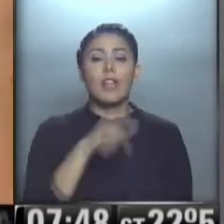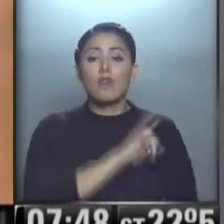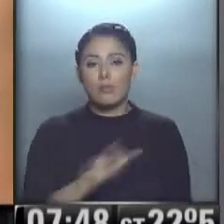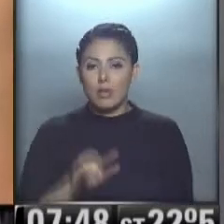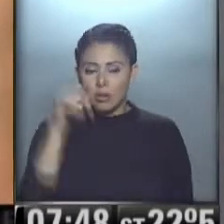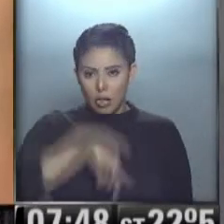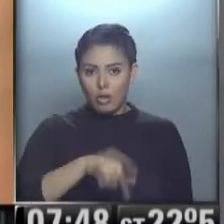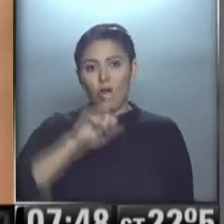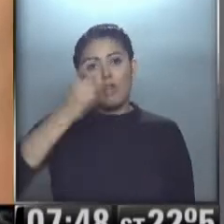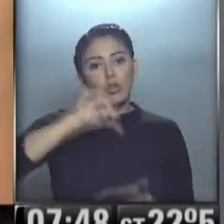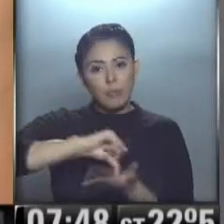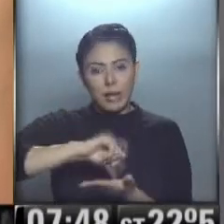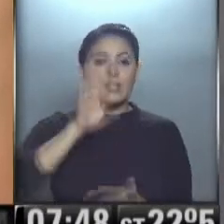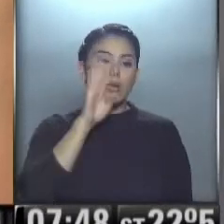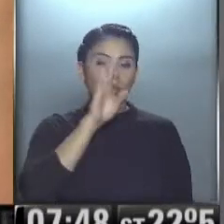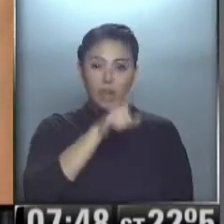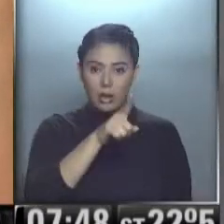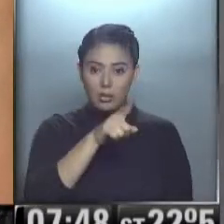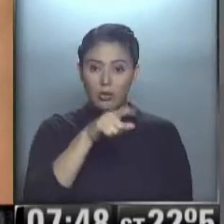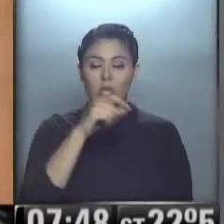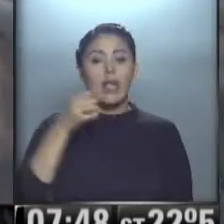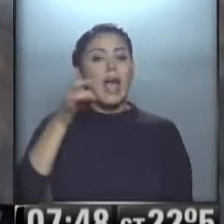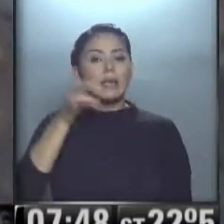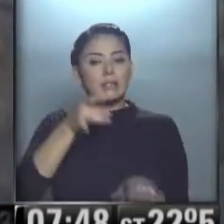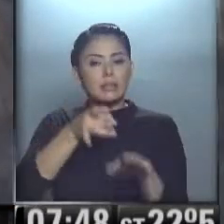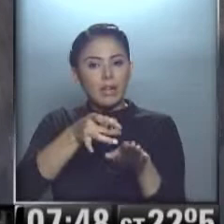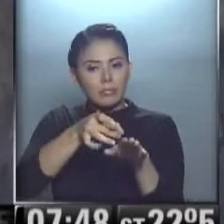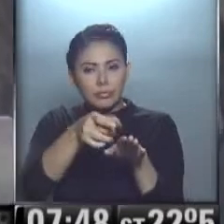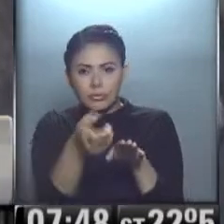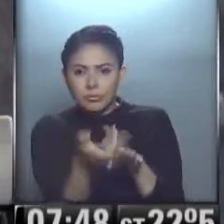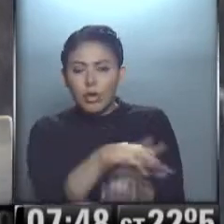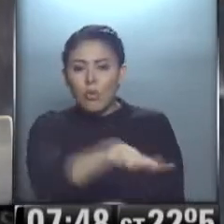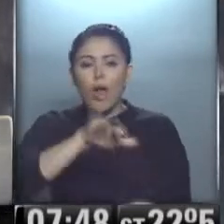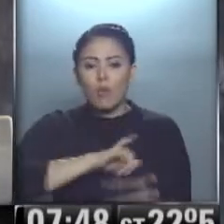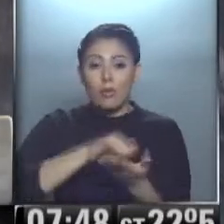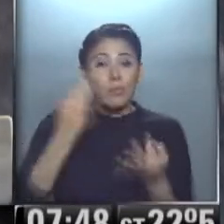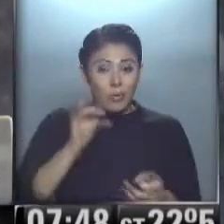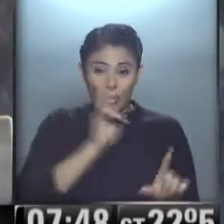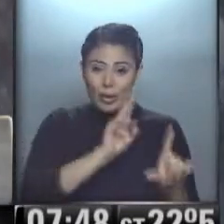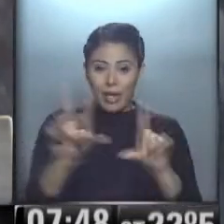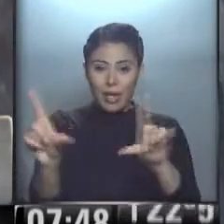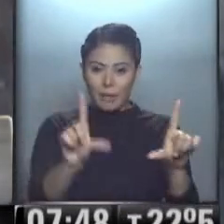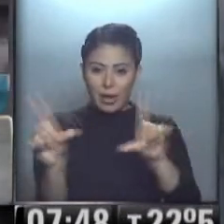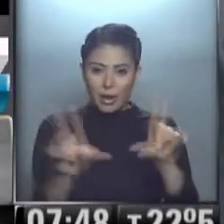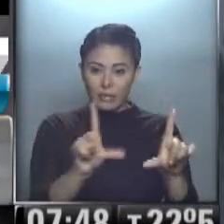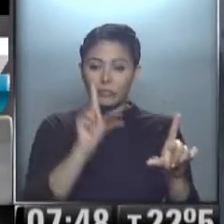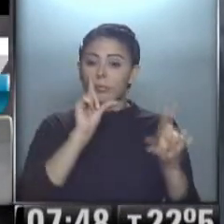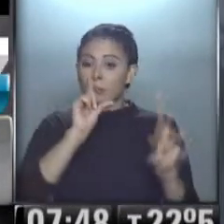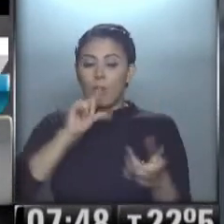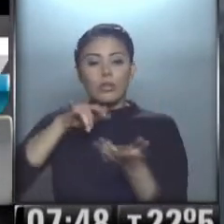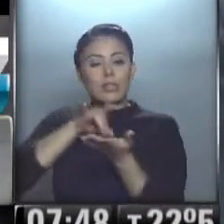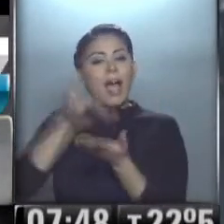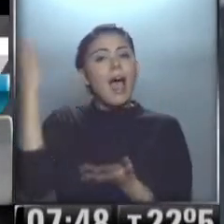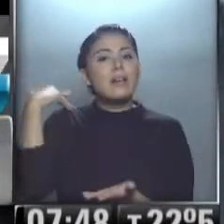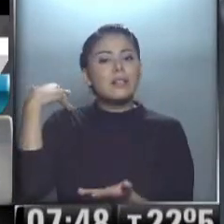Información ahora del exterior. Estados Unidos descarriló un tren en los suburbios de Nueva York. Ahí estamos viendo las imágenes de lo que ocurría ayer por